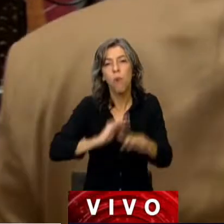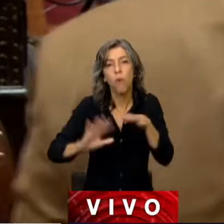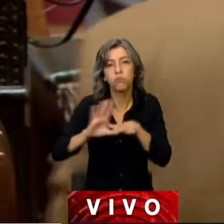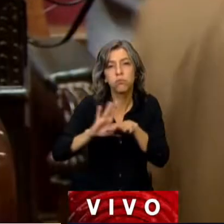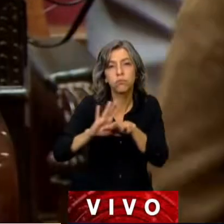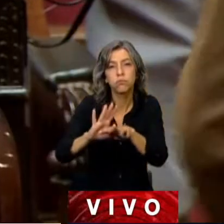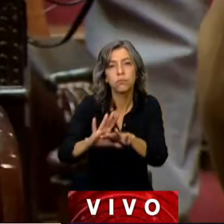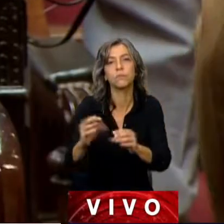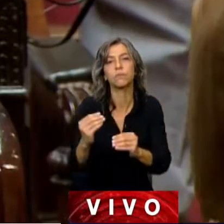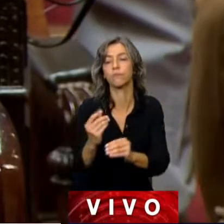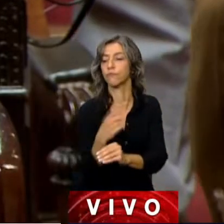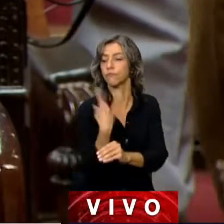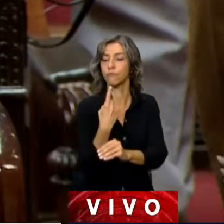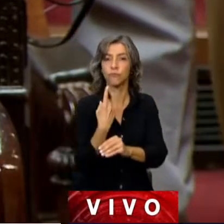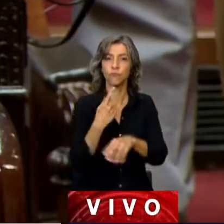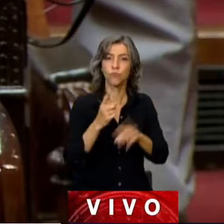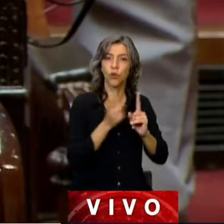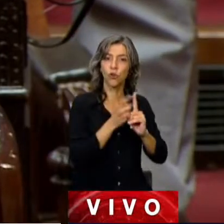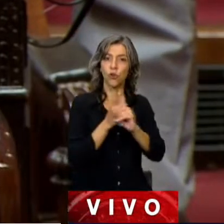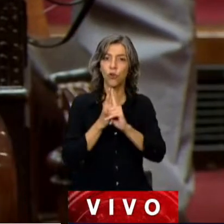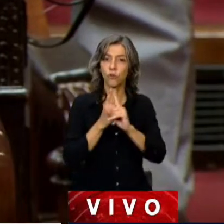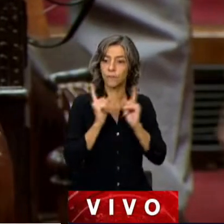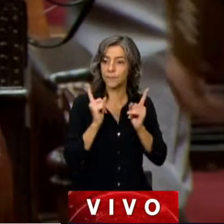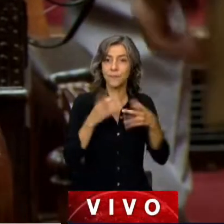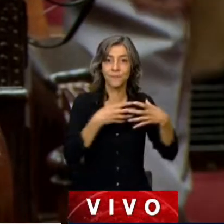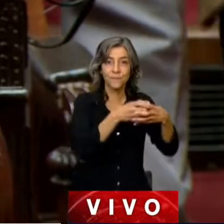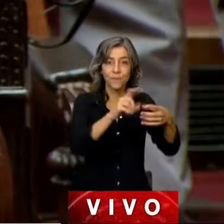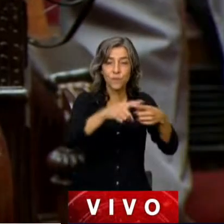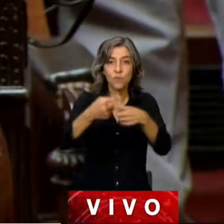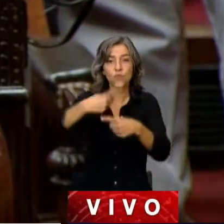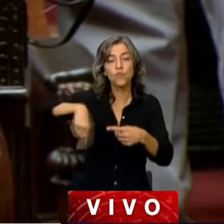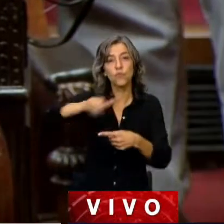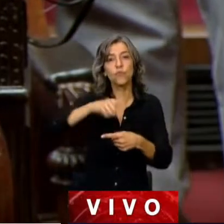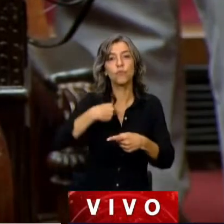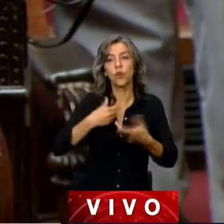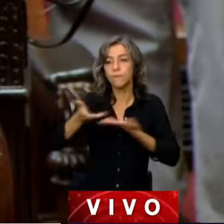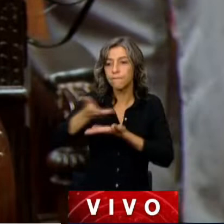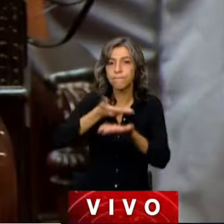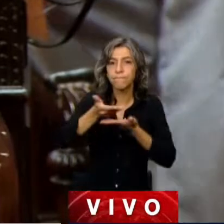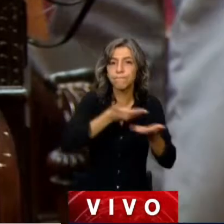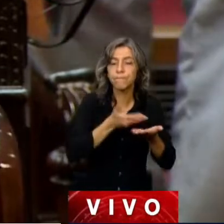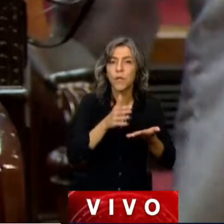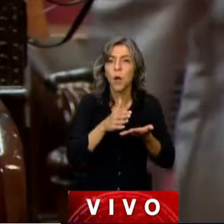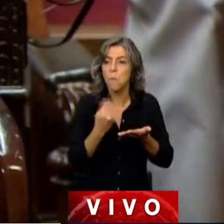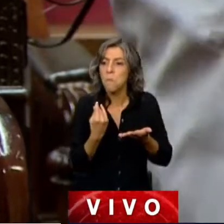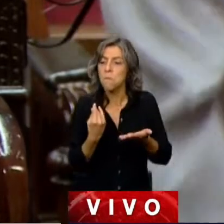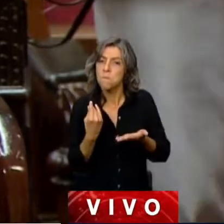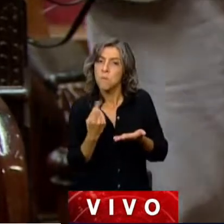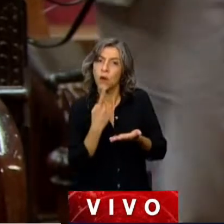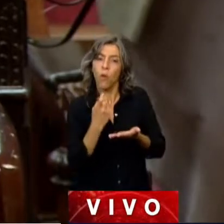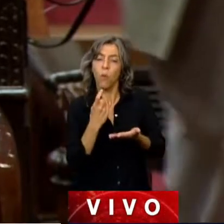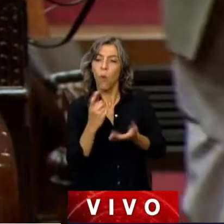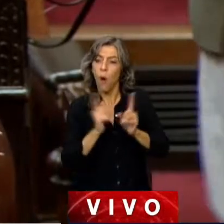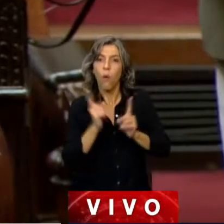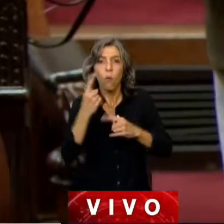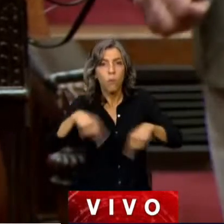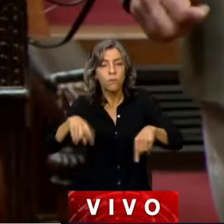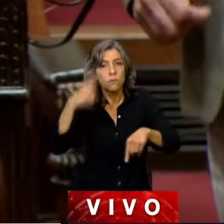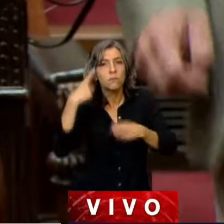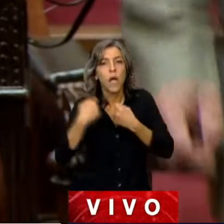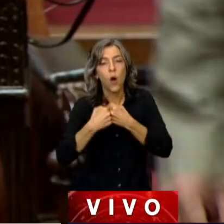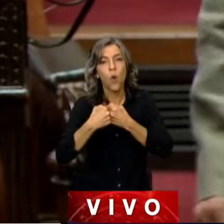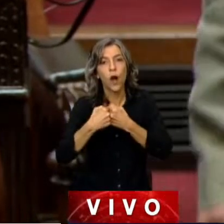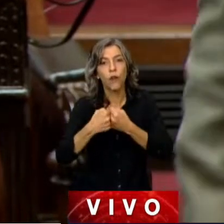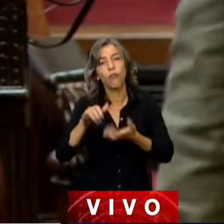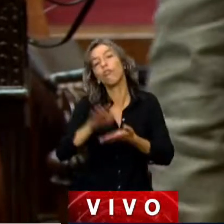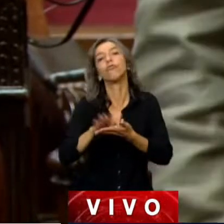esta honorable Cámara para poder abordar en conjunto temas en los que hay coincidencia acerca de cómo,